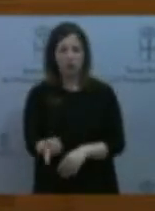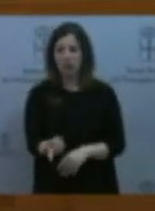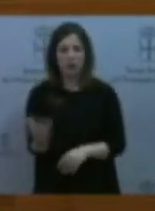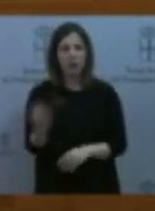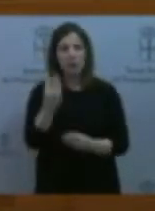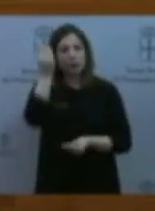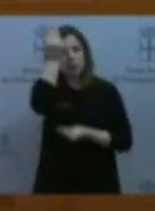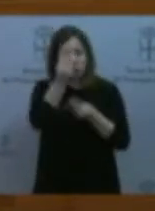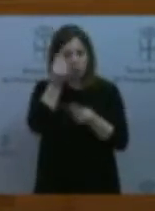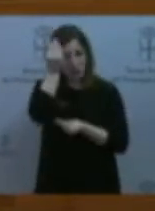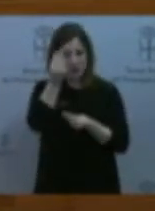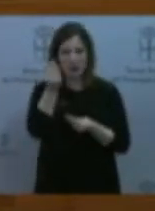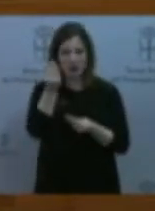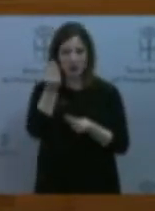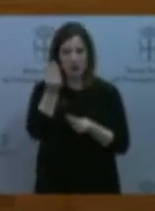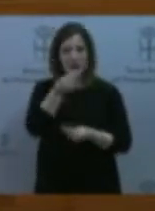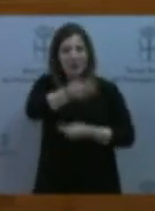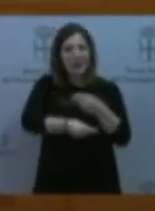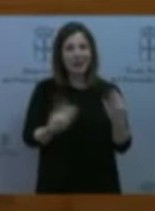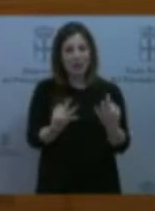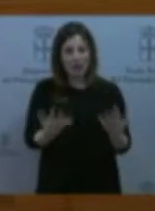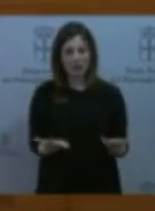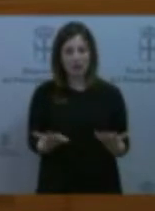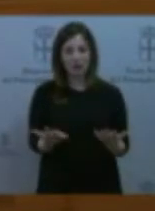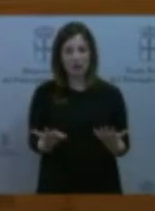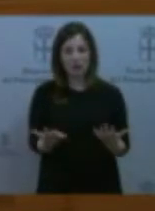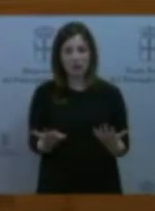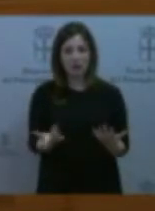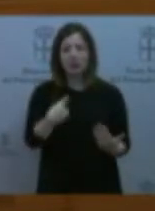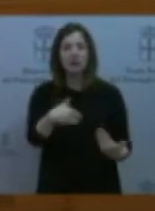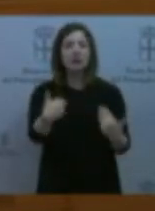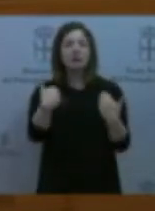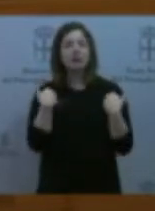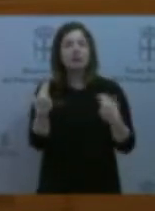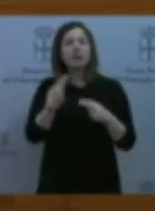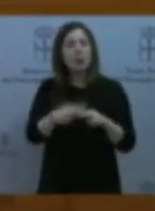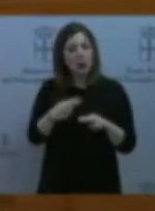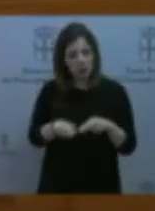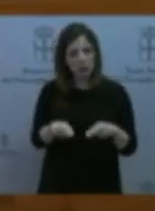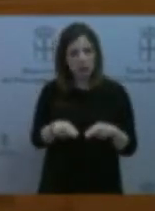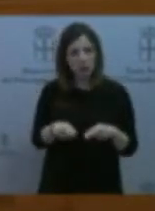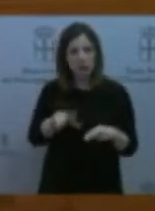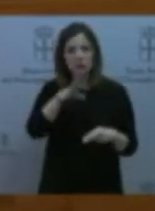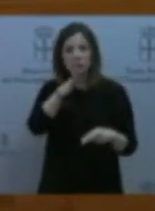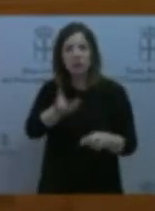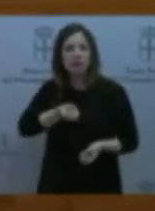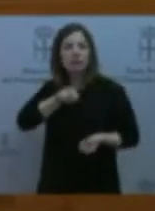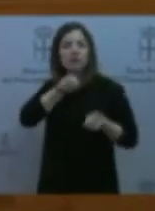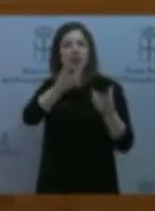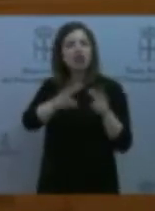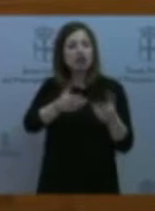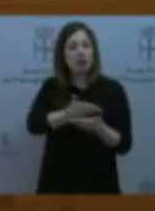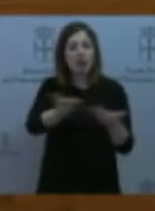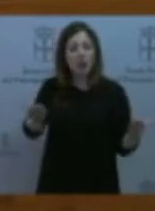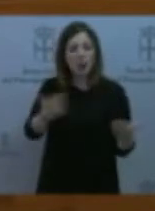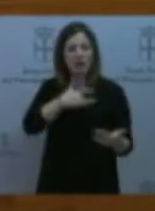hacemos como responsables políticos para trasladar a la sociedad que no hay tolerancia ni justificación